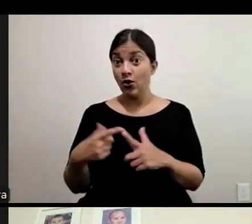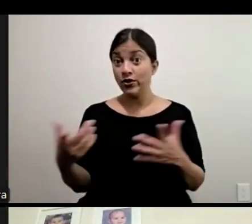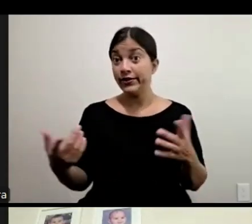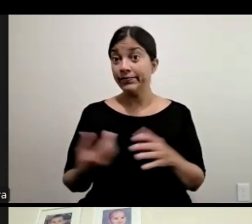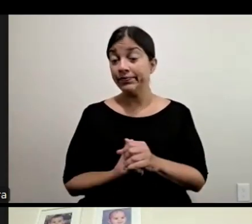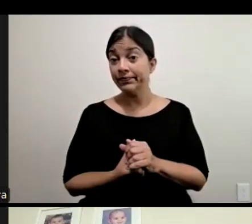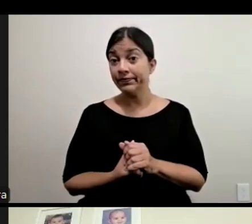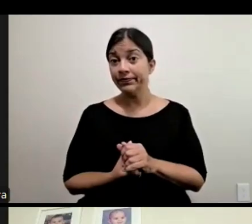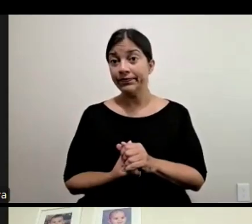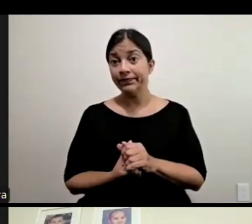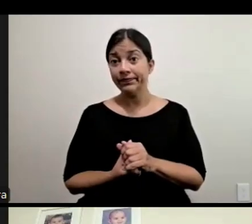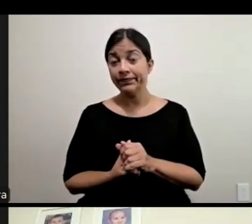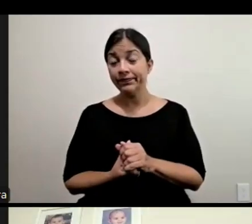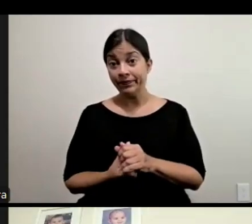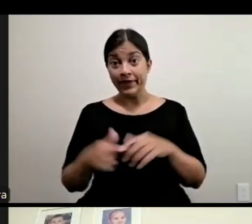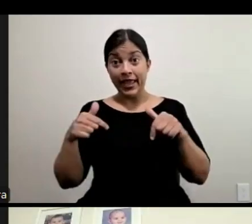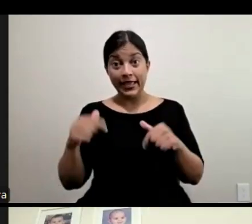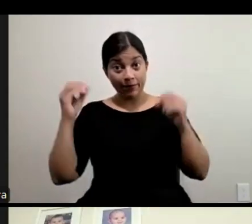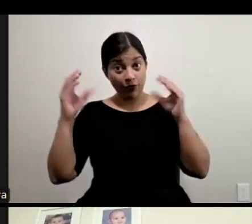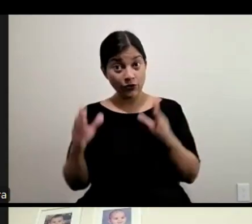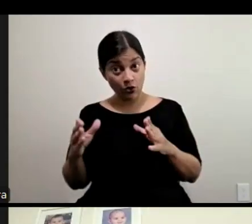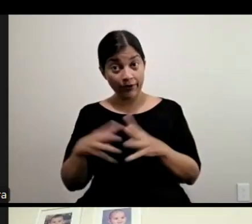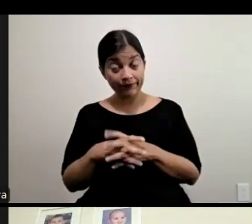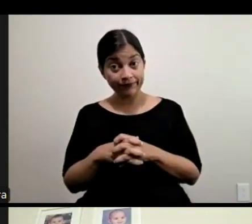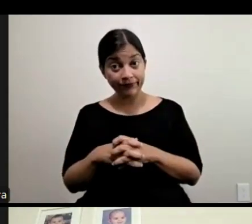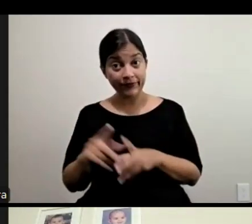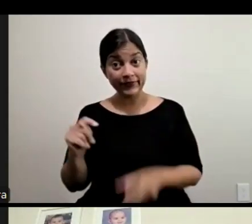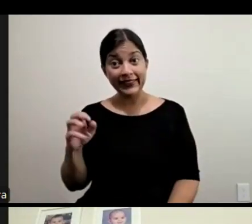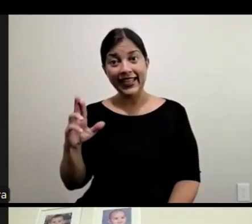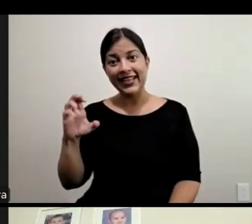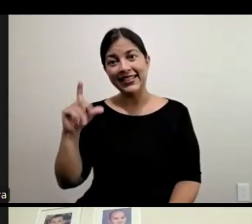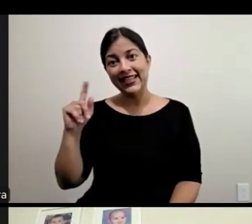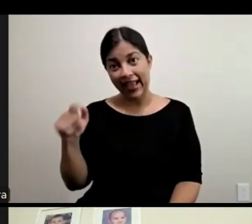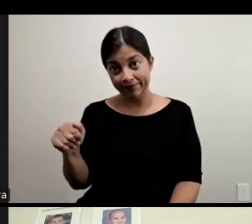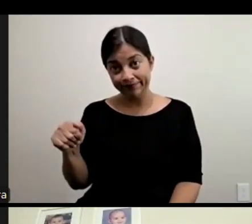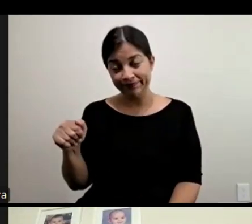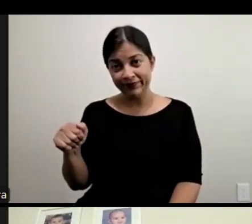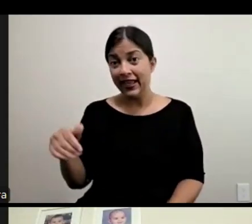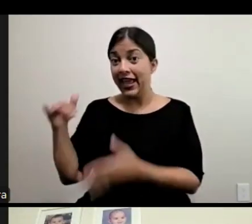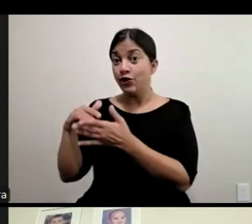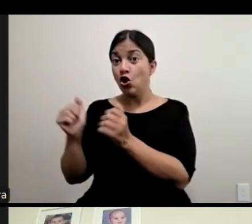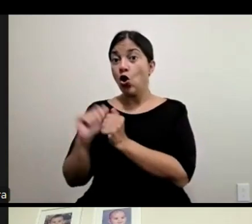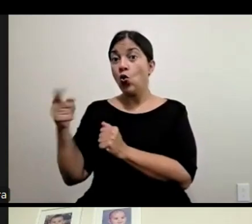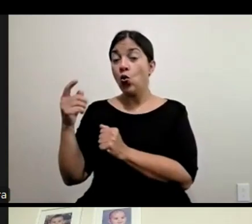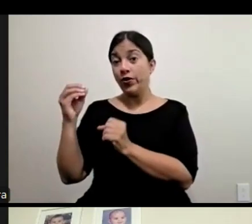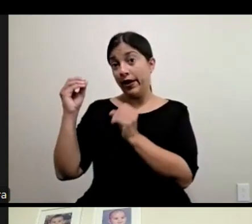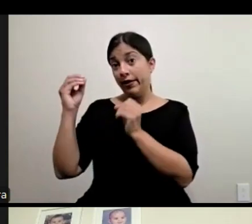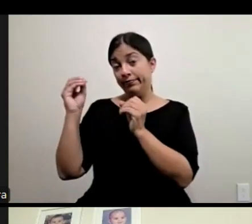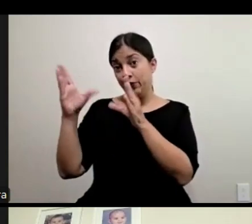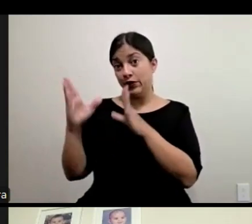Entonces, pues, esta profesora, Teresita Campana, estudió con una profesora que se llama Philippa Whitey, que es